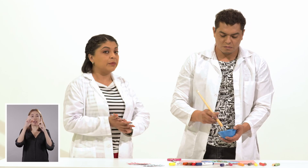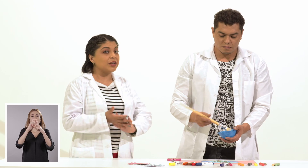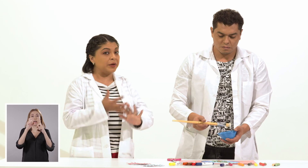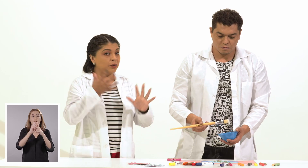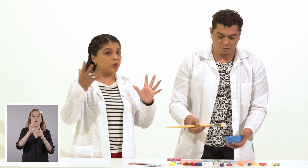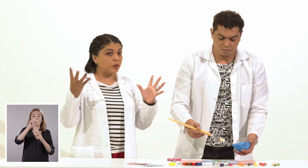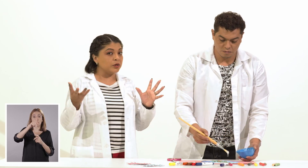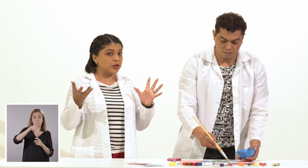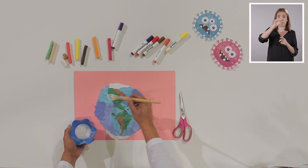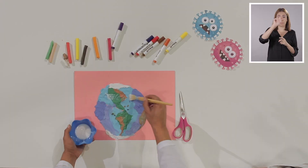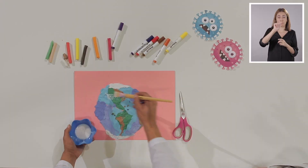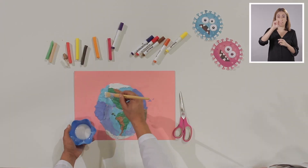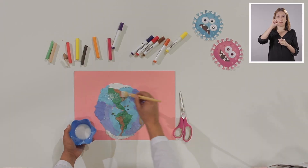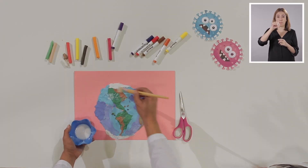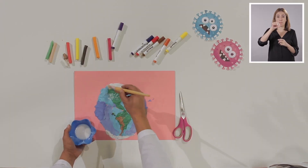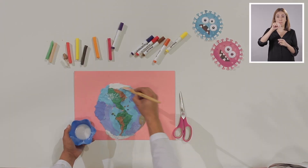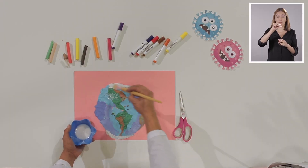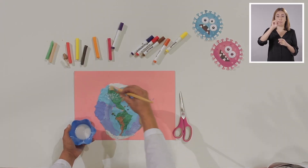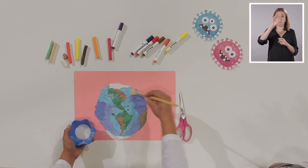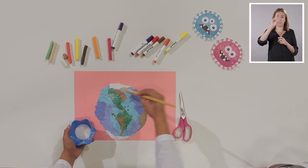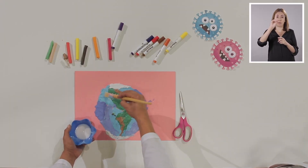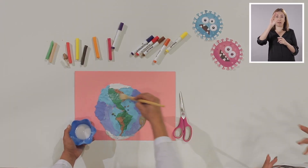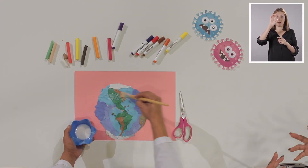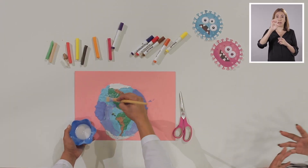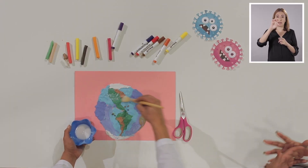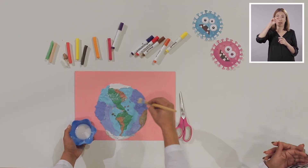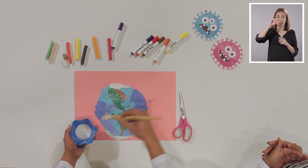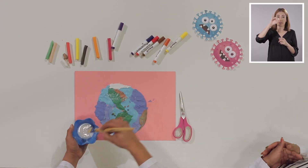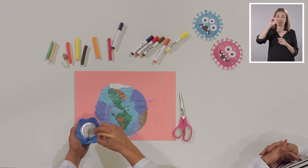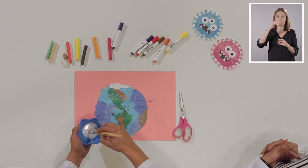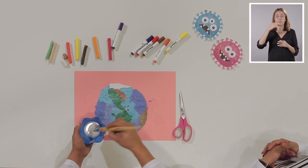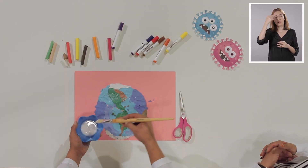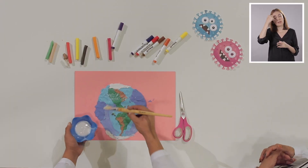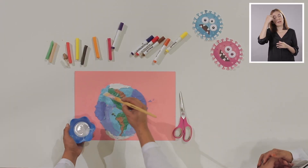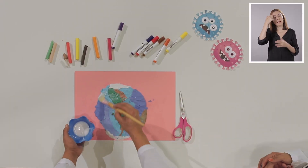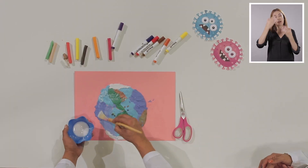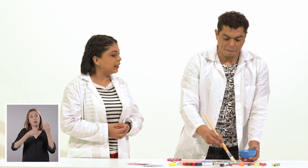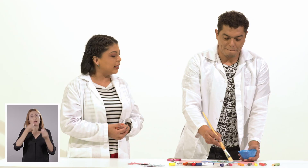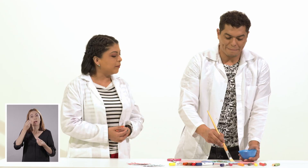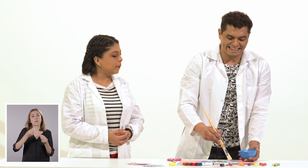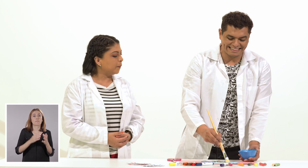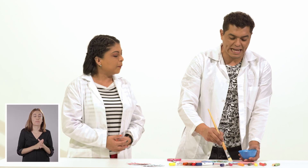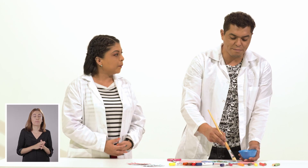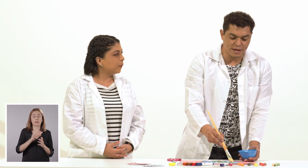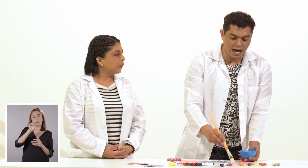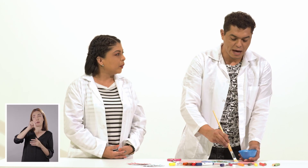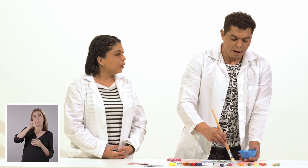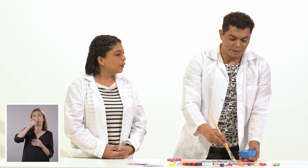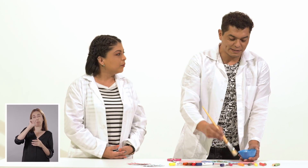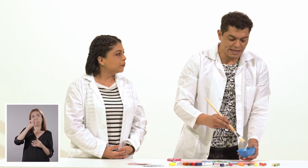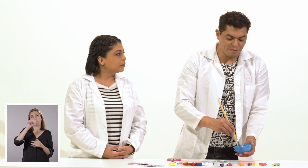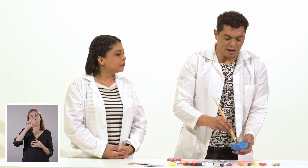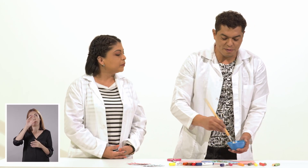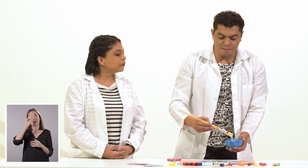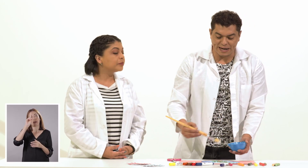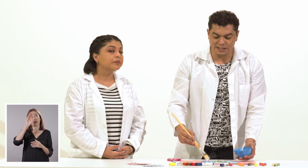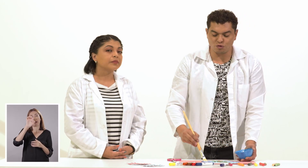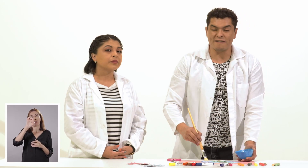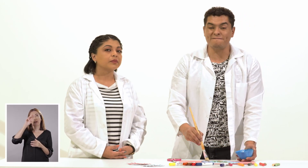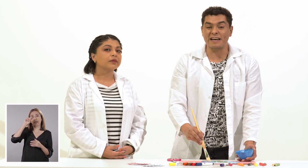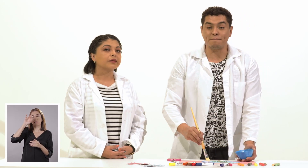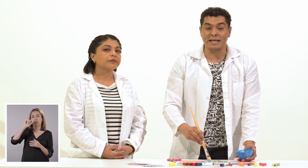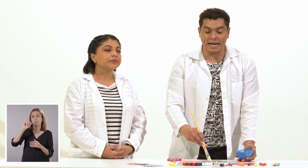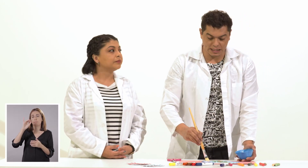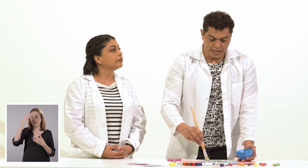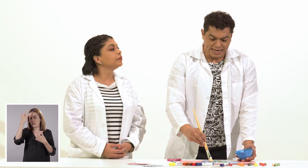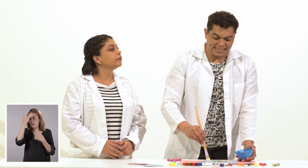para ustedes? Hemos aprendido algunas definiciones, pero en sus palabras, ¿qué significa pandemia, Pancho, para ti? Pandemia, a mí me parece